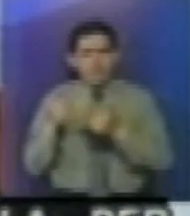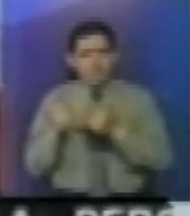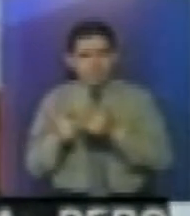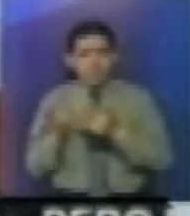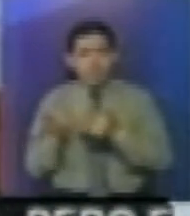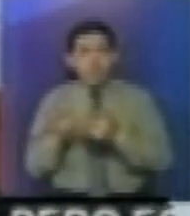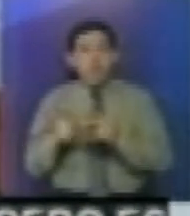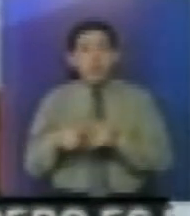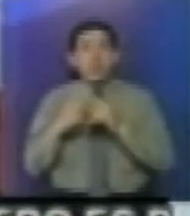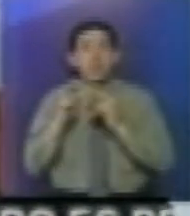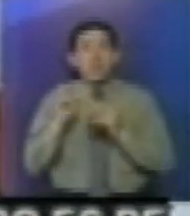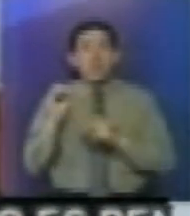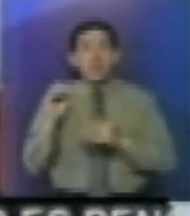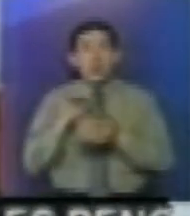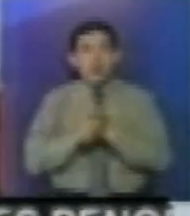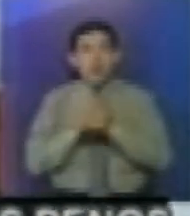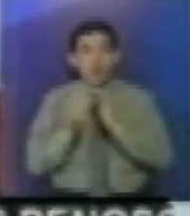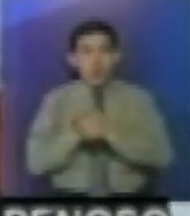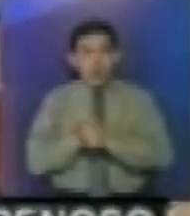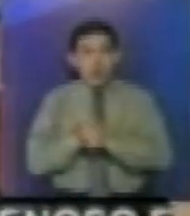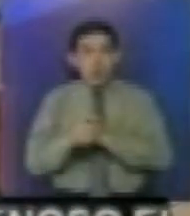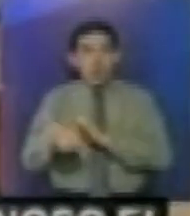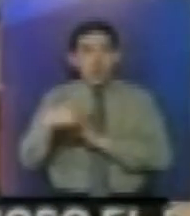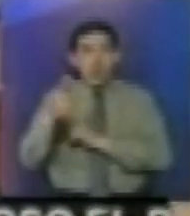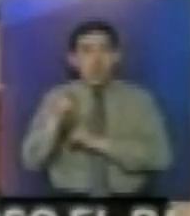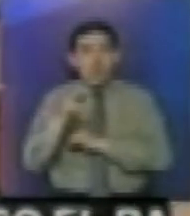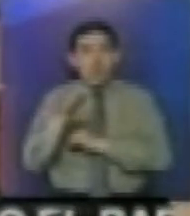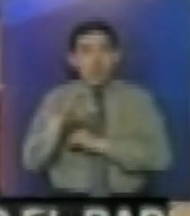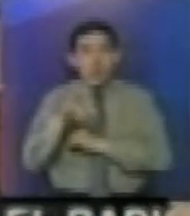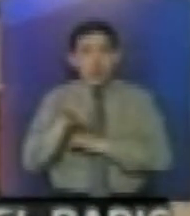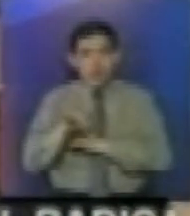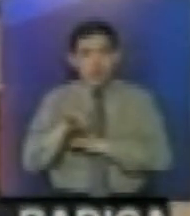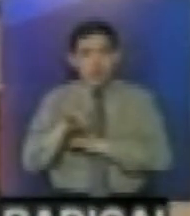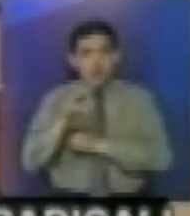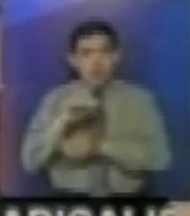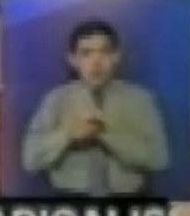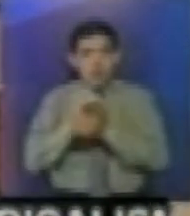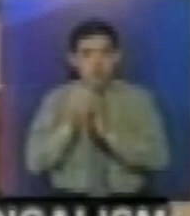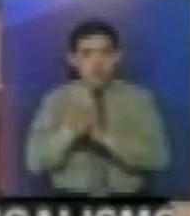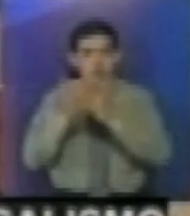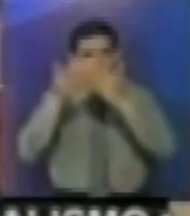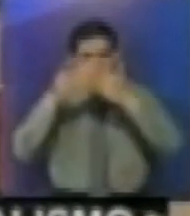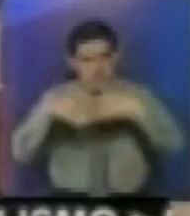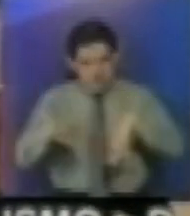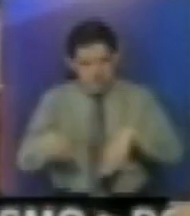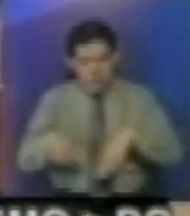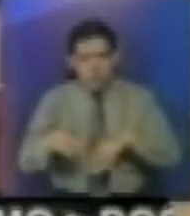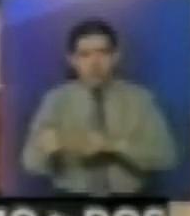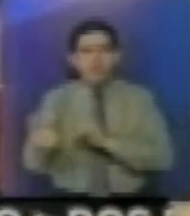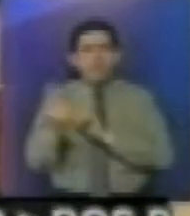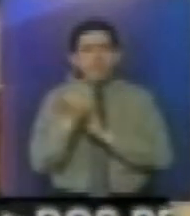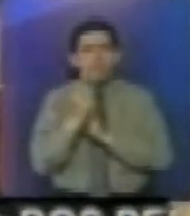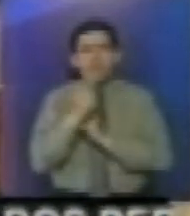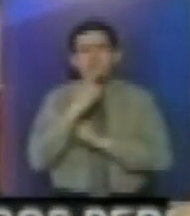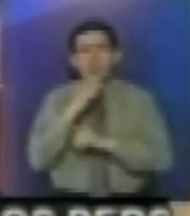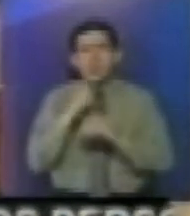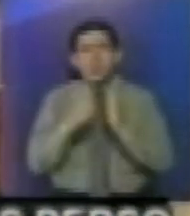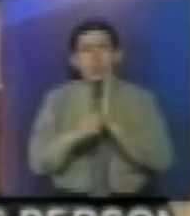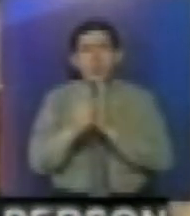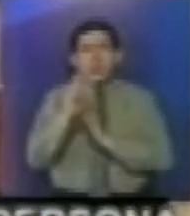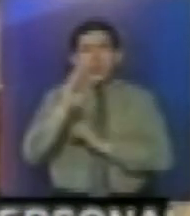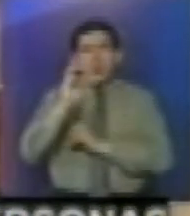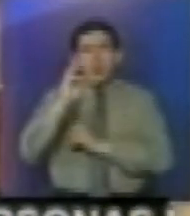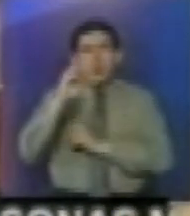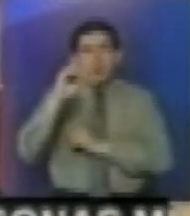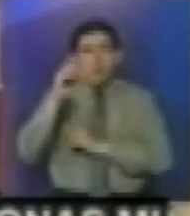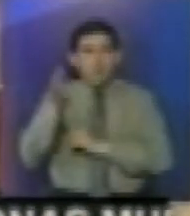el 20 de noviembre y para el próximo 27 del mismo mes se espera la comparecencia de la ministra